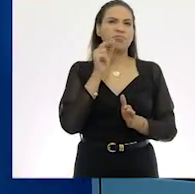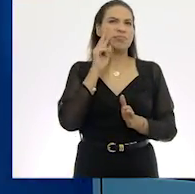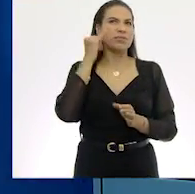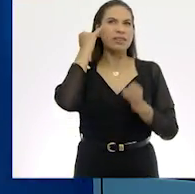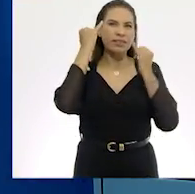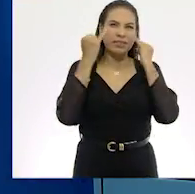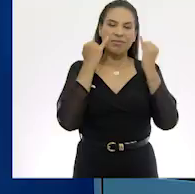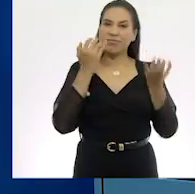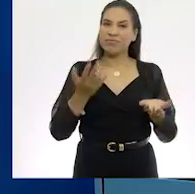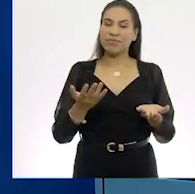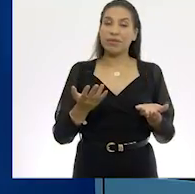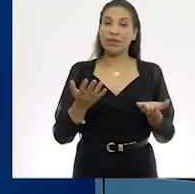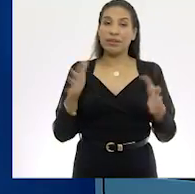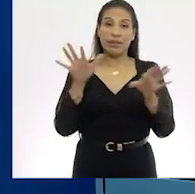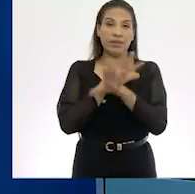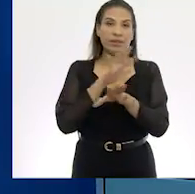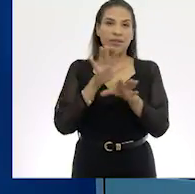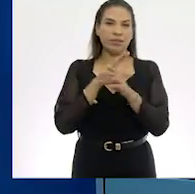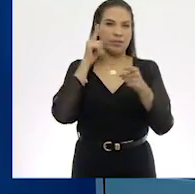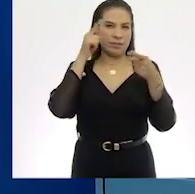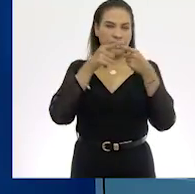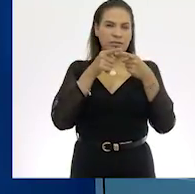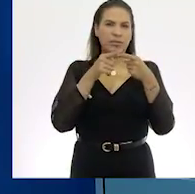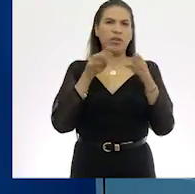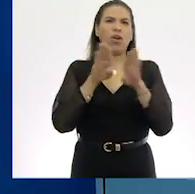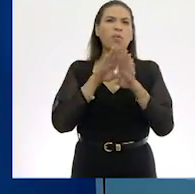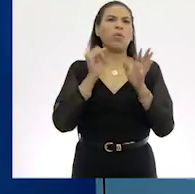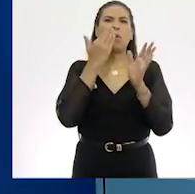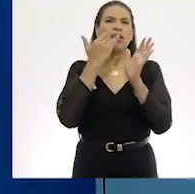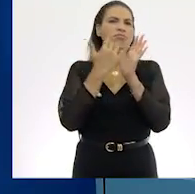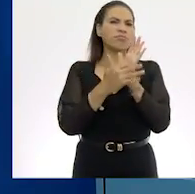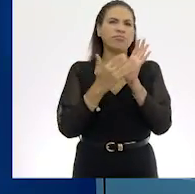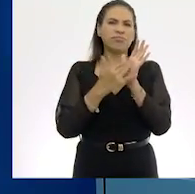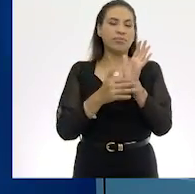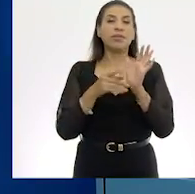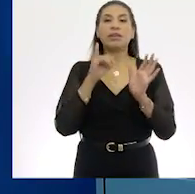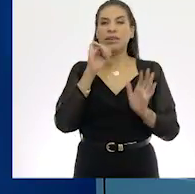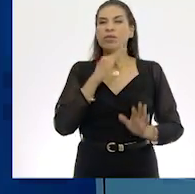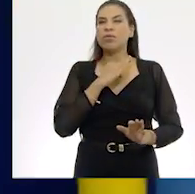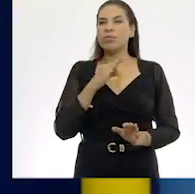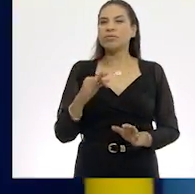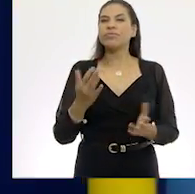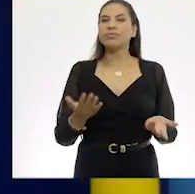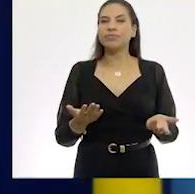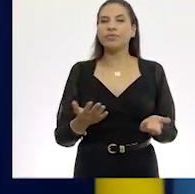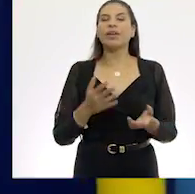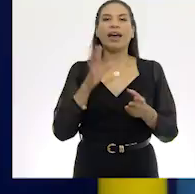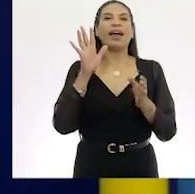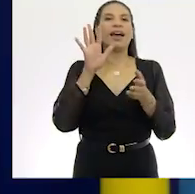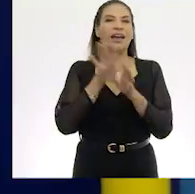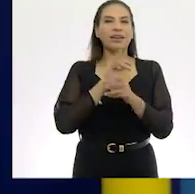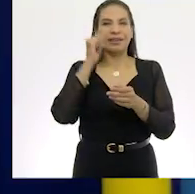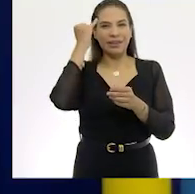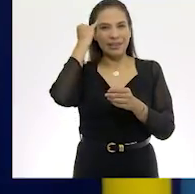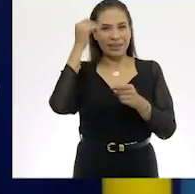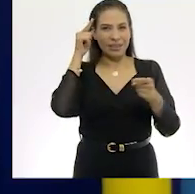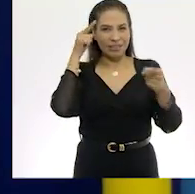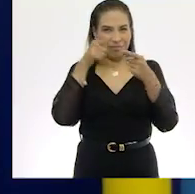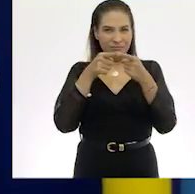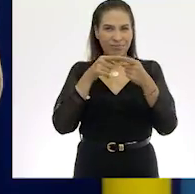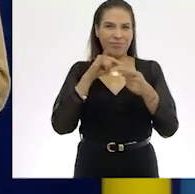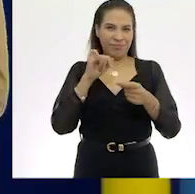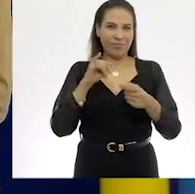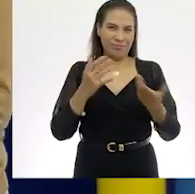ideas principales porque no se trata de un texto, sí pudimos anotar las ideas principales.